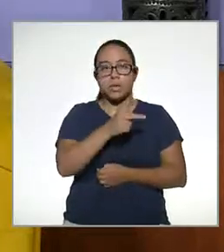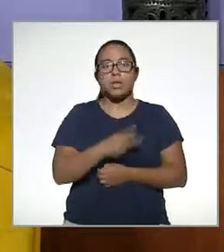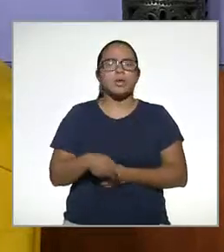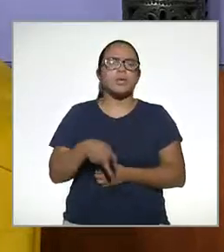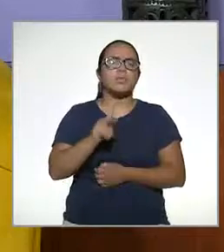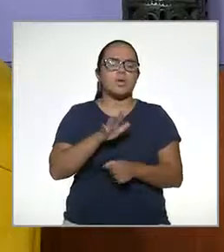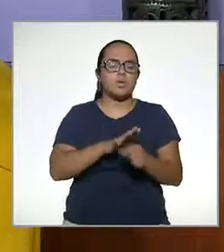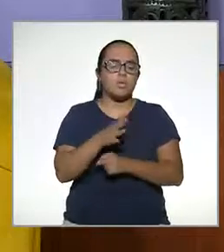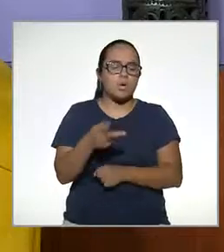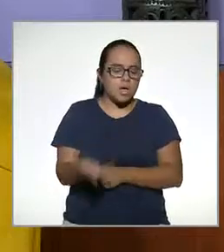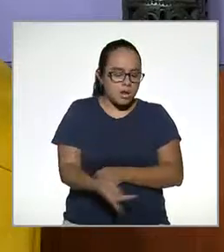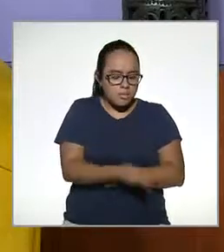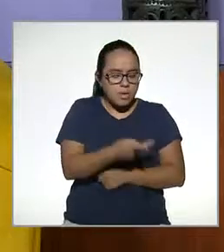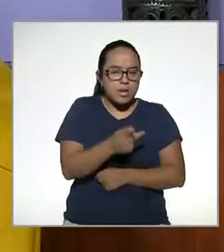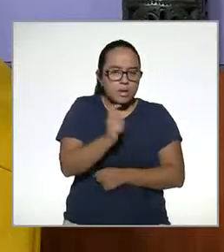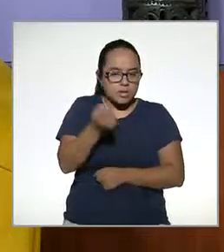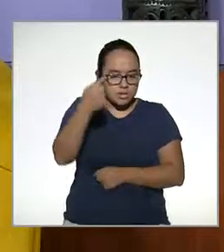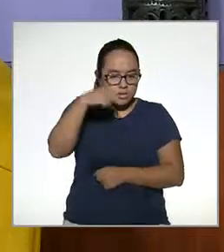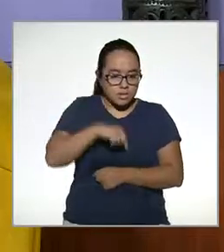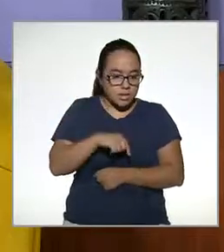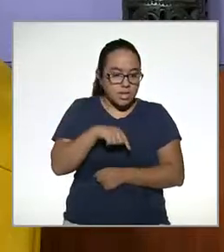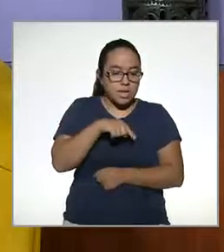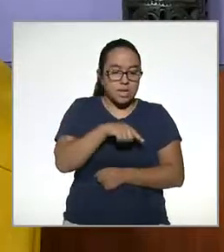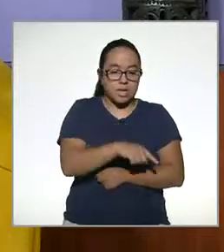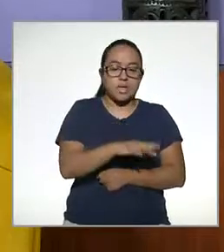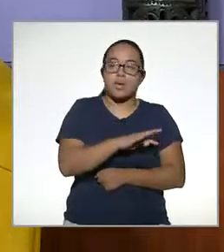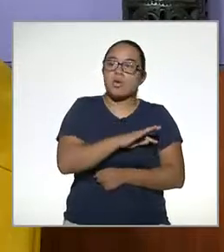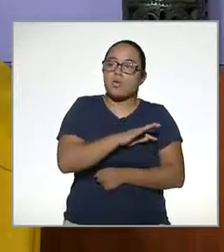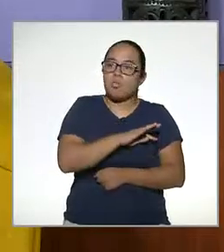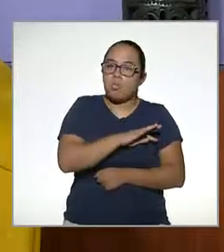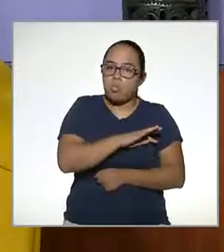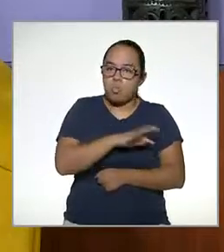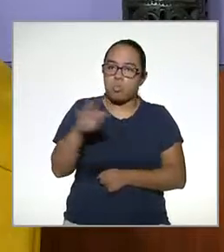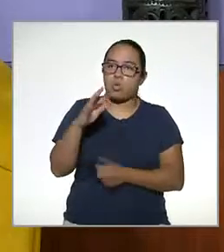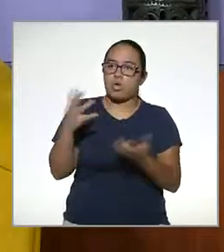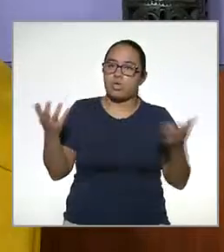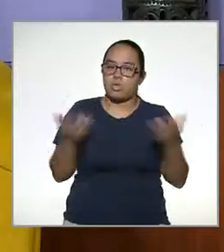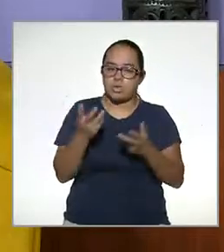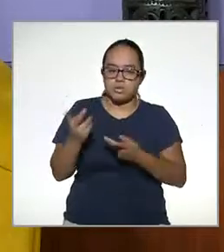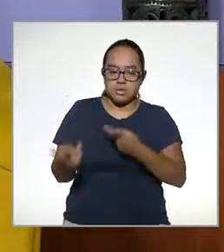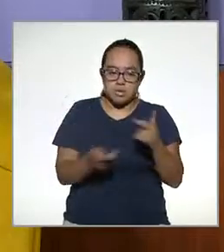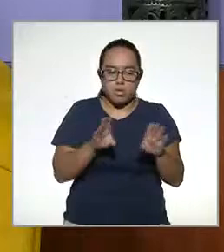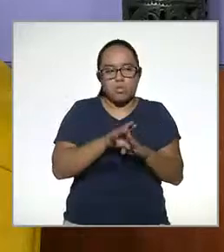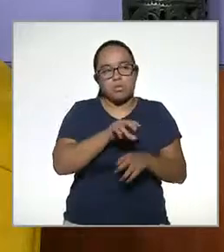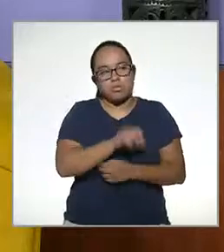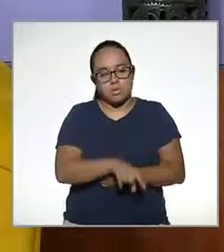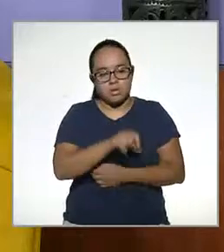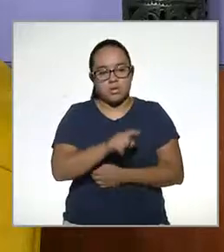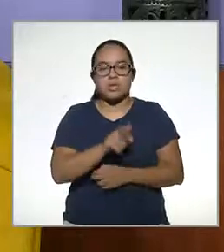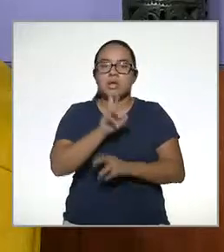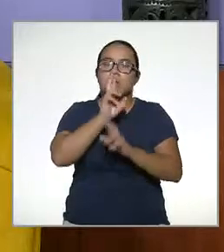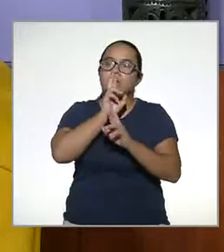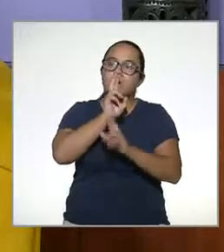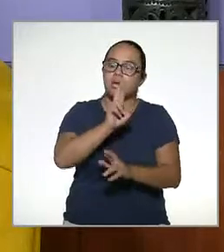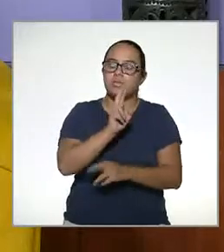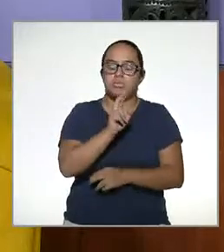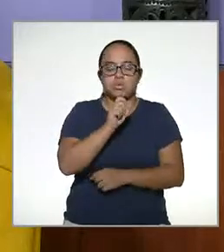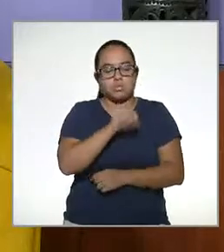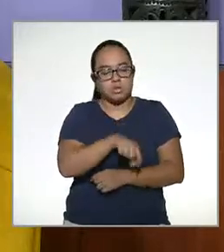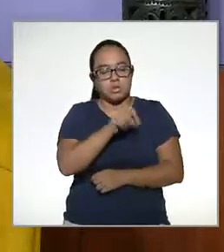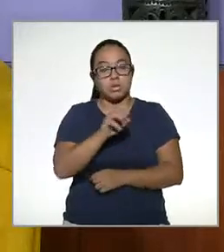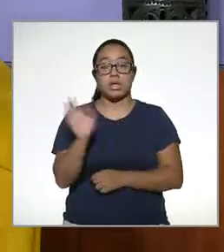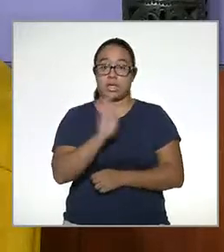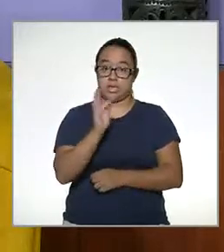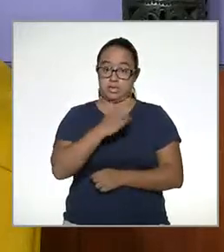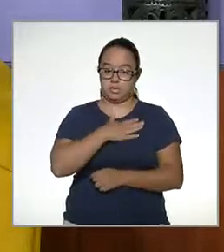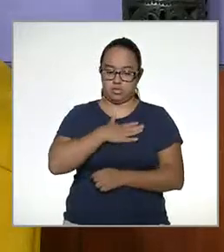¿cuál pregunta estoy formulando que de alguna manera me va a llevar a justo estas preguntas monosilábicas, ¿no? Respuestas monosilábicas. Es decir, si yo